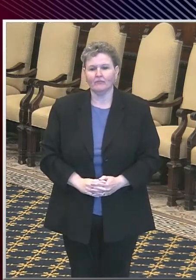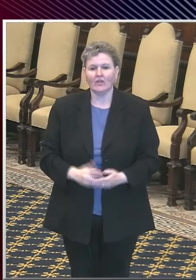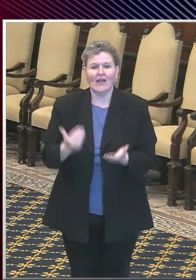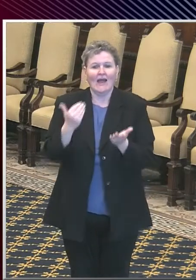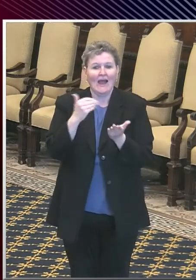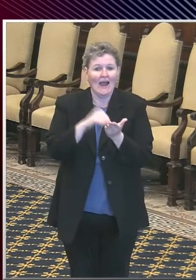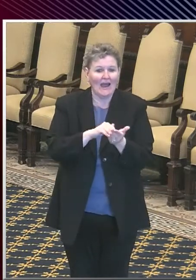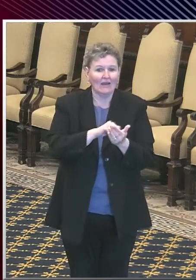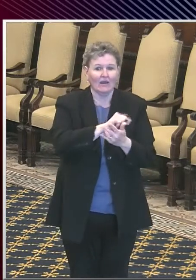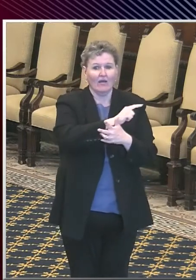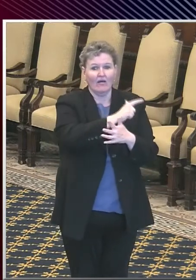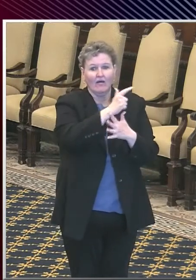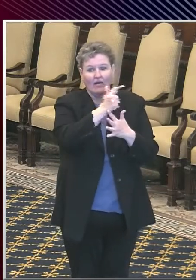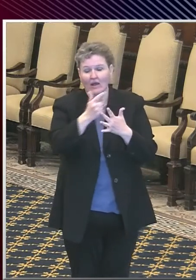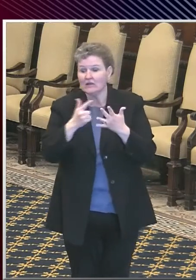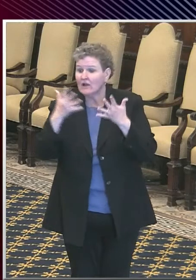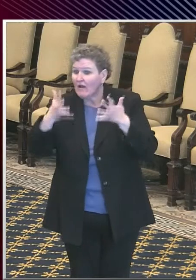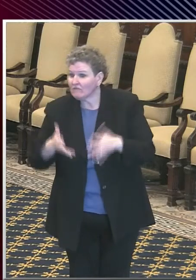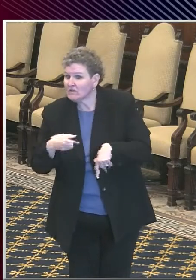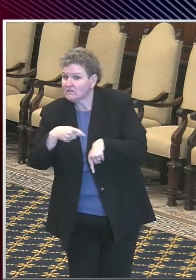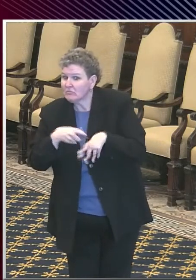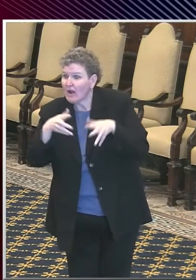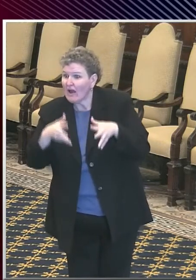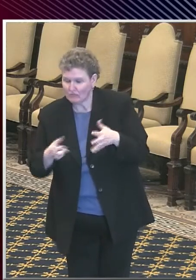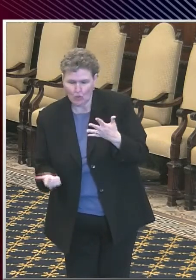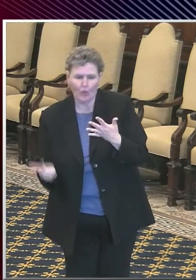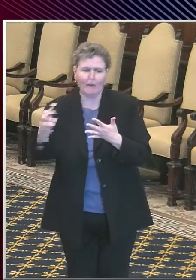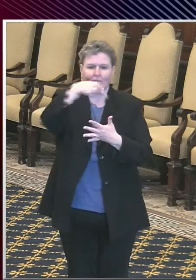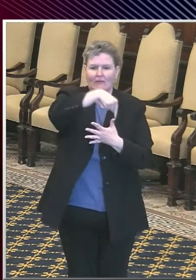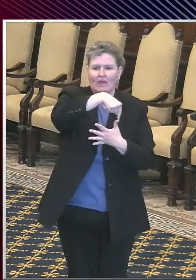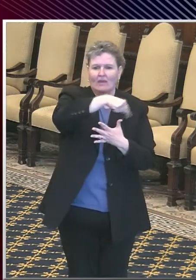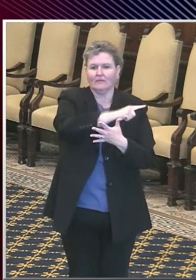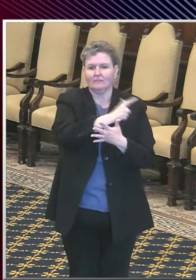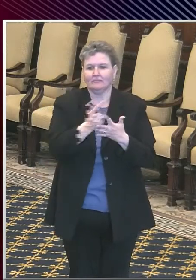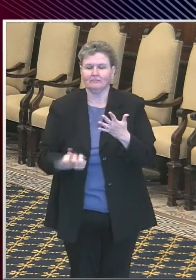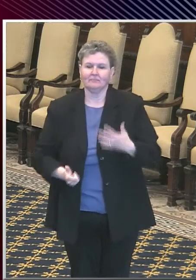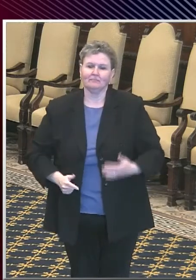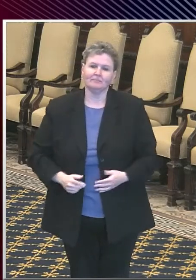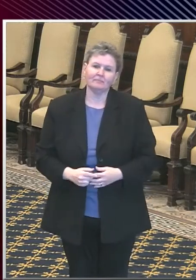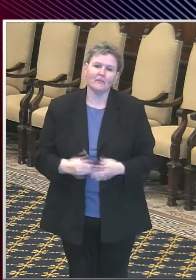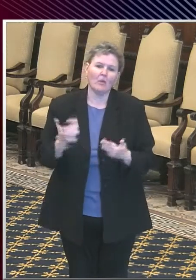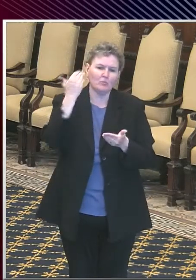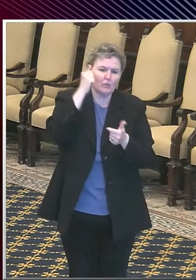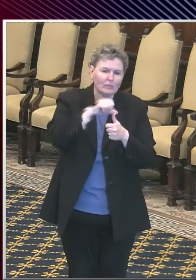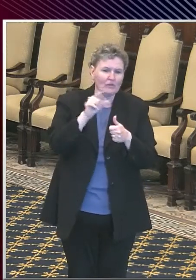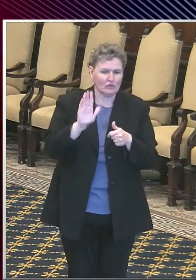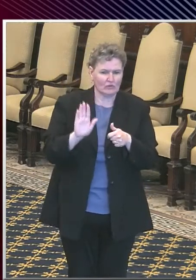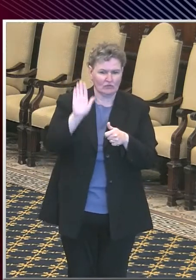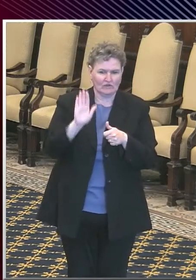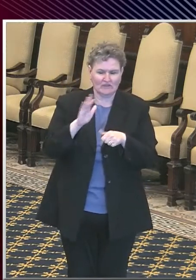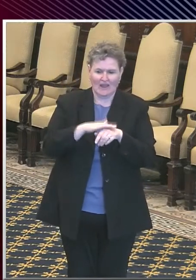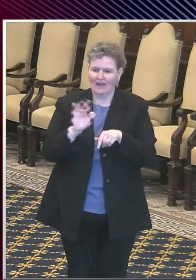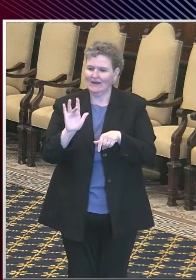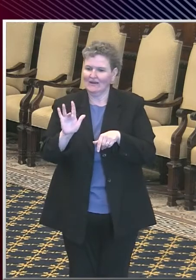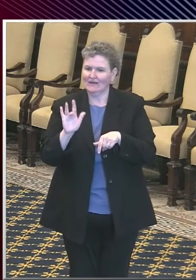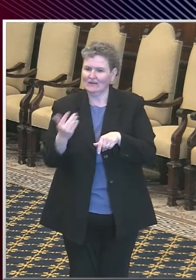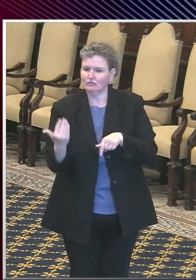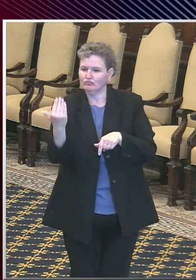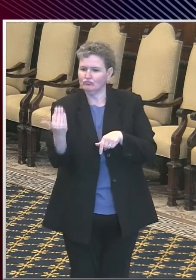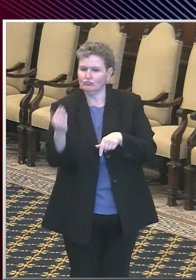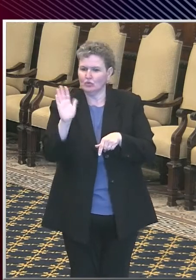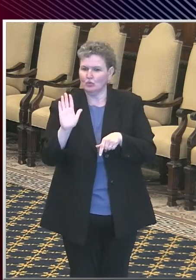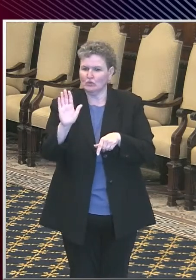fila.gov/COVID-19 bajo la pestaña FAQ. Todas las personas de cualquier edad y que presenten síntomas deben hacerse la prueba del